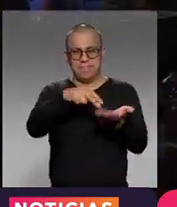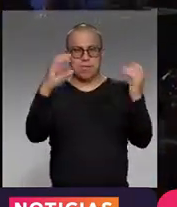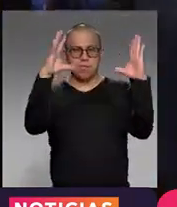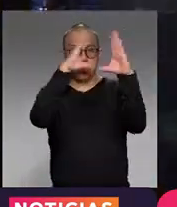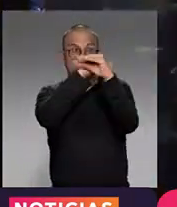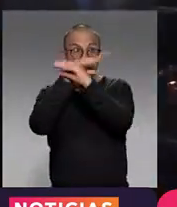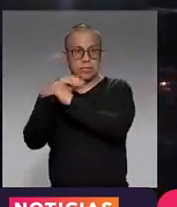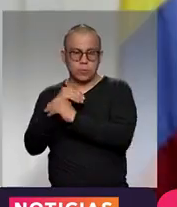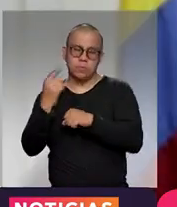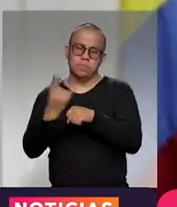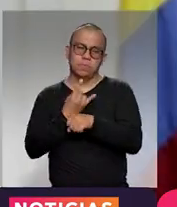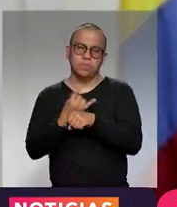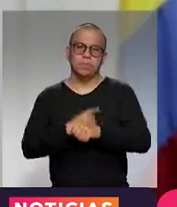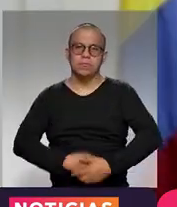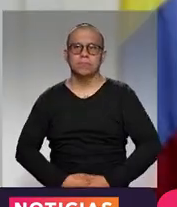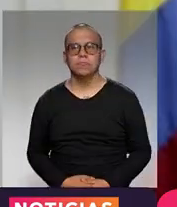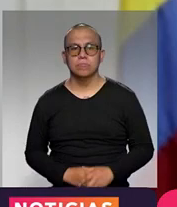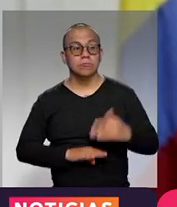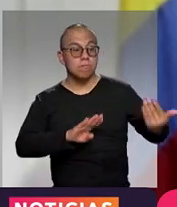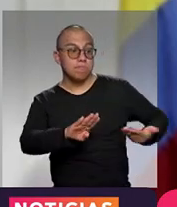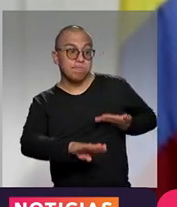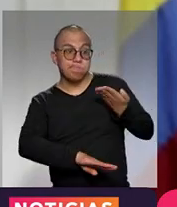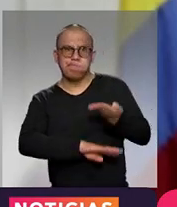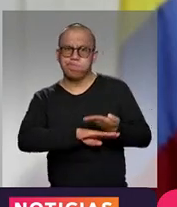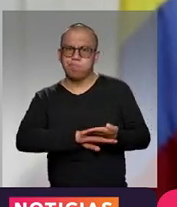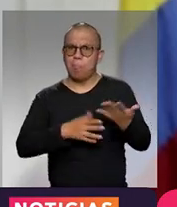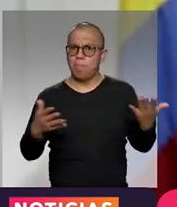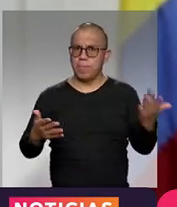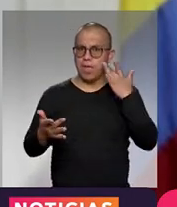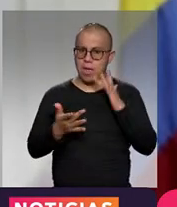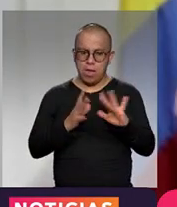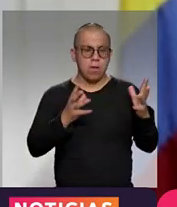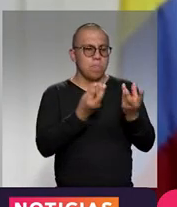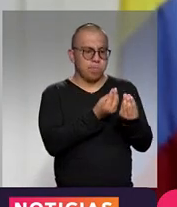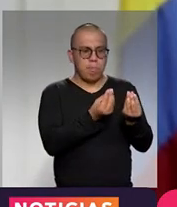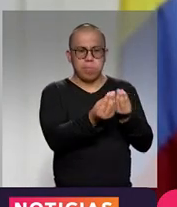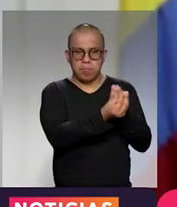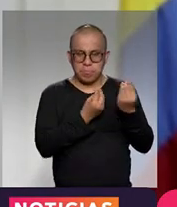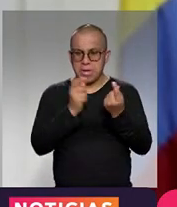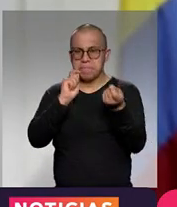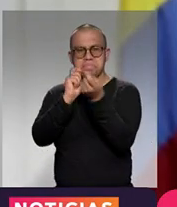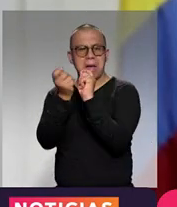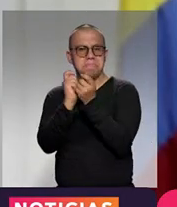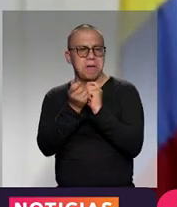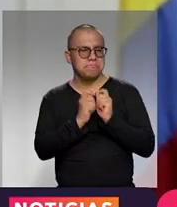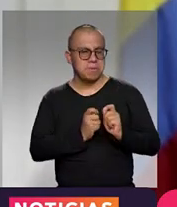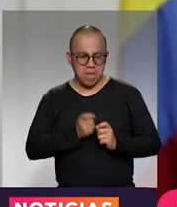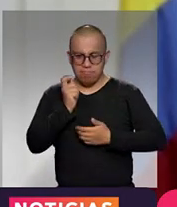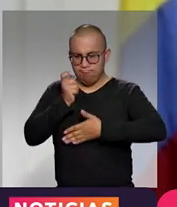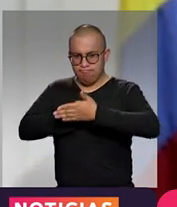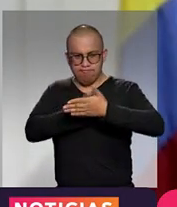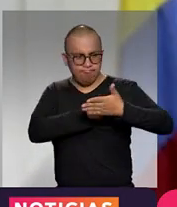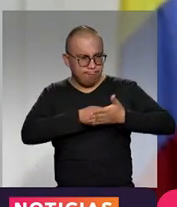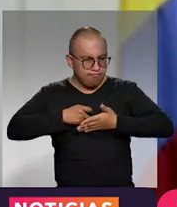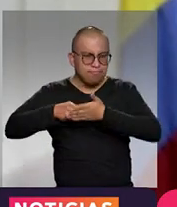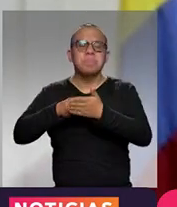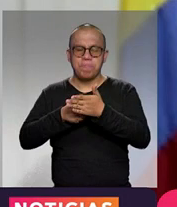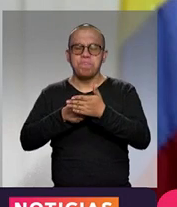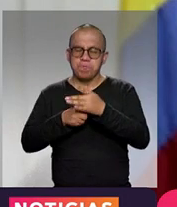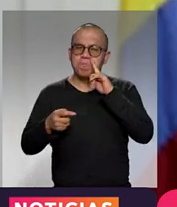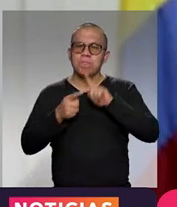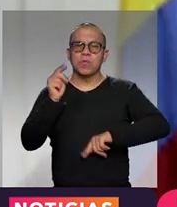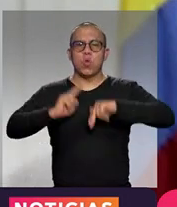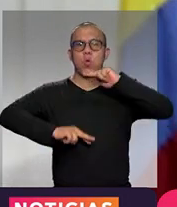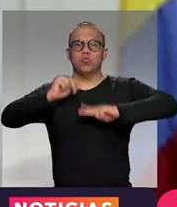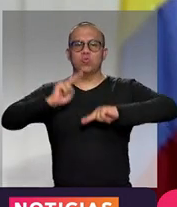nocturno podría funcionar. Esta propuesta será presentada por los gremios y ajustada por distintos propietarios y